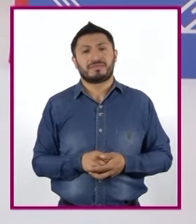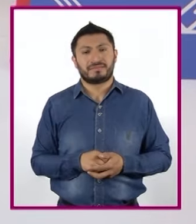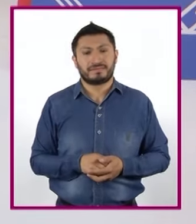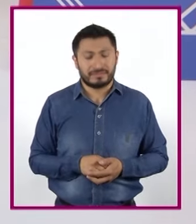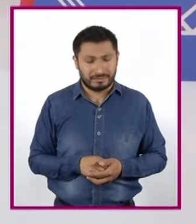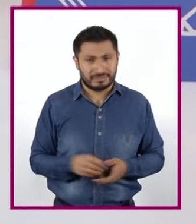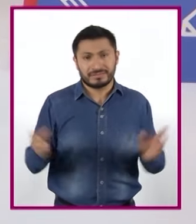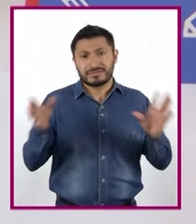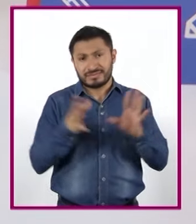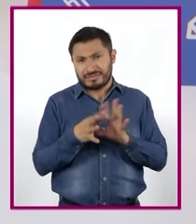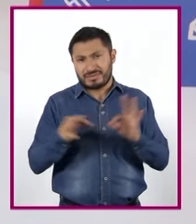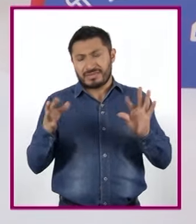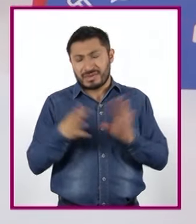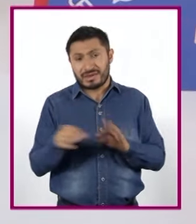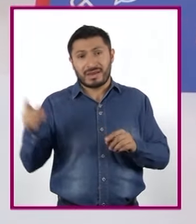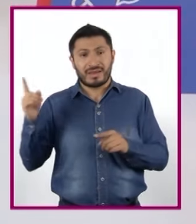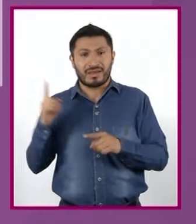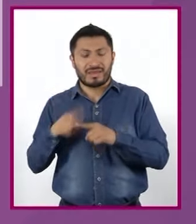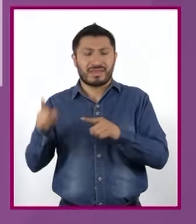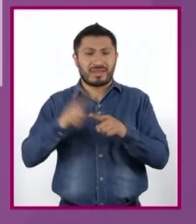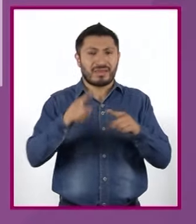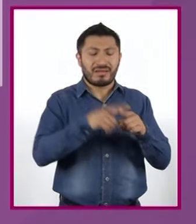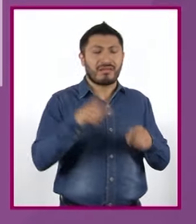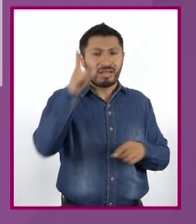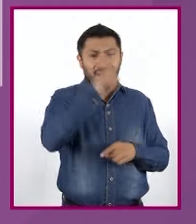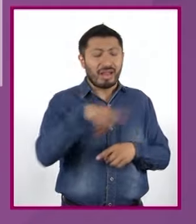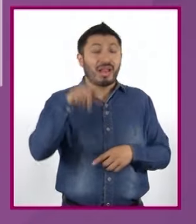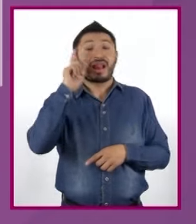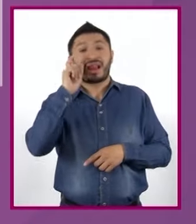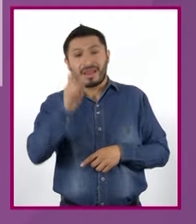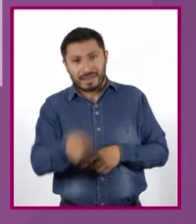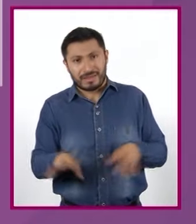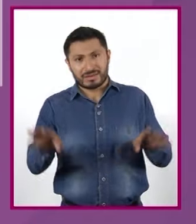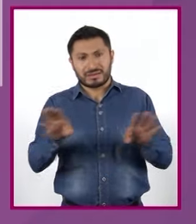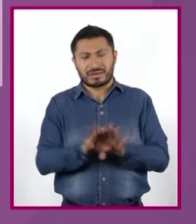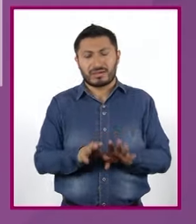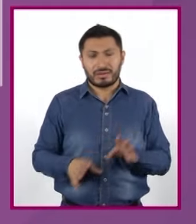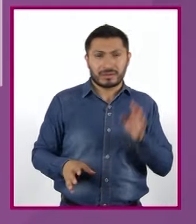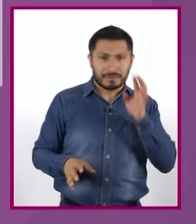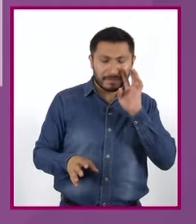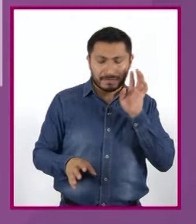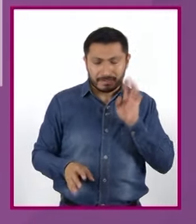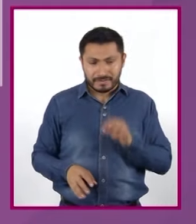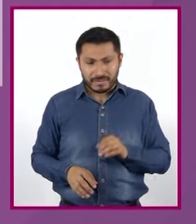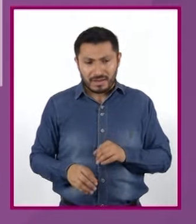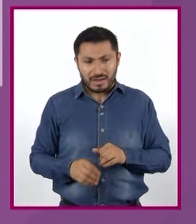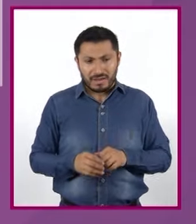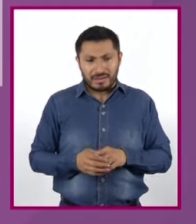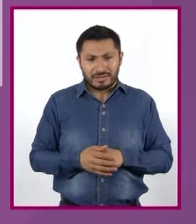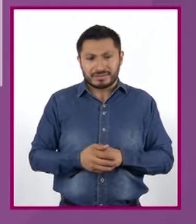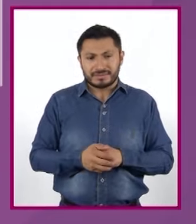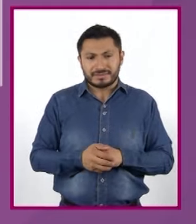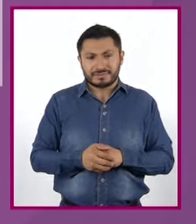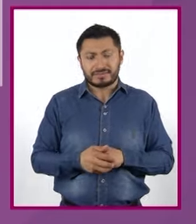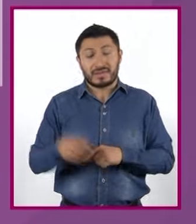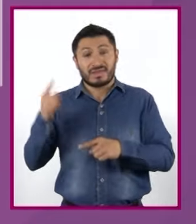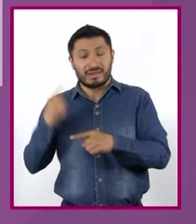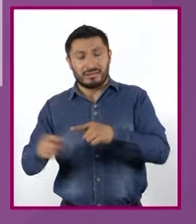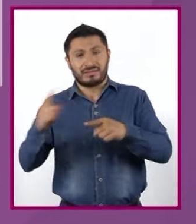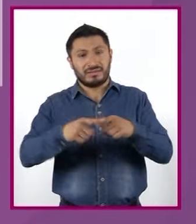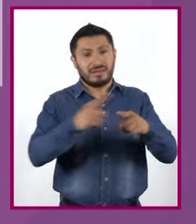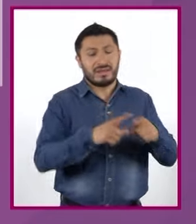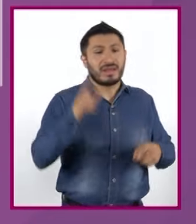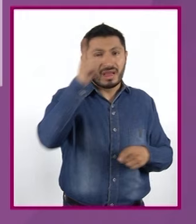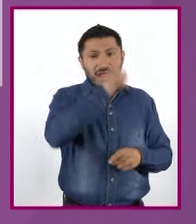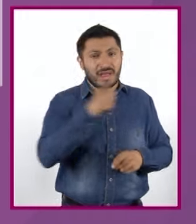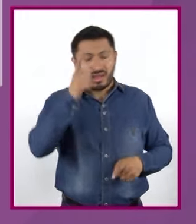Podemos decir que la diversidad lingüística se refiere a la coexistencia de una multiplicidad de lenguas dentro